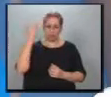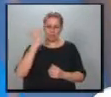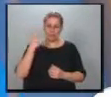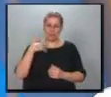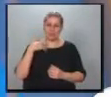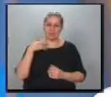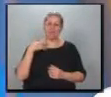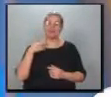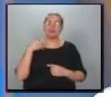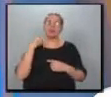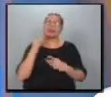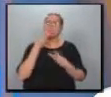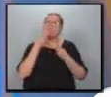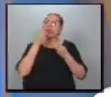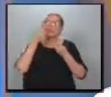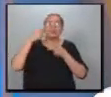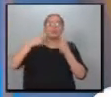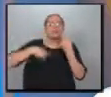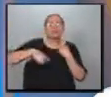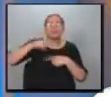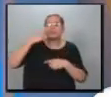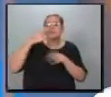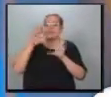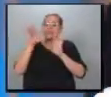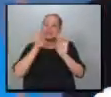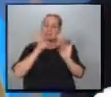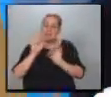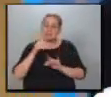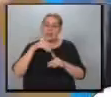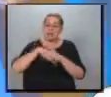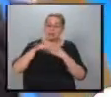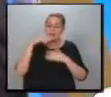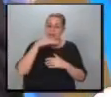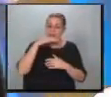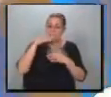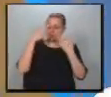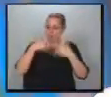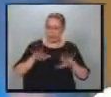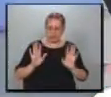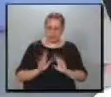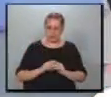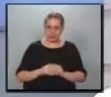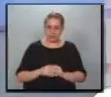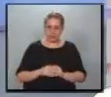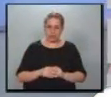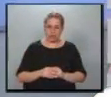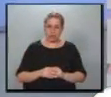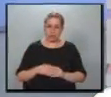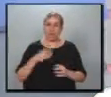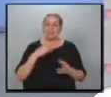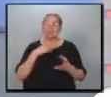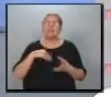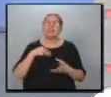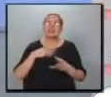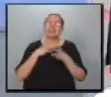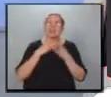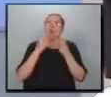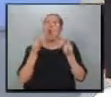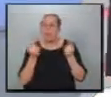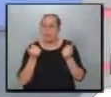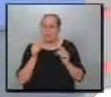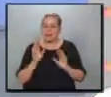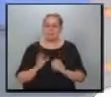acá el retrogusto. Sí. O sea, hay una serie de detalles que se viven automáticamente. Como que digamos, tiene más volumen, no sé si es una, claro, si es una palabra que se utiliza,